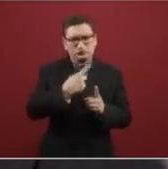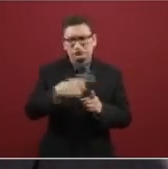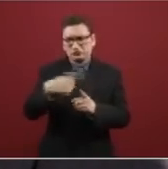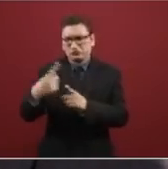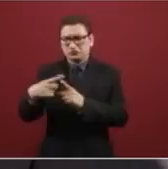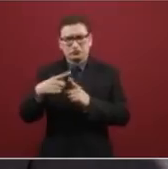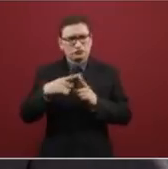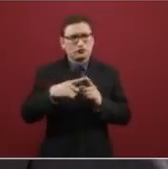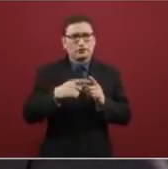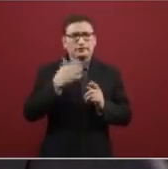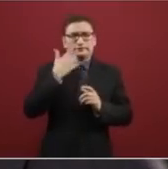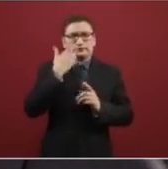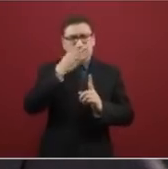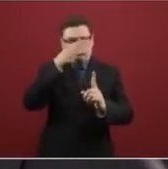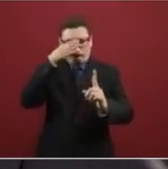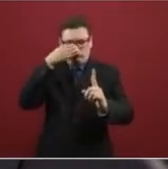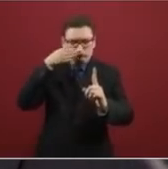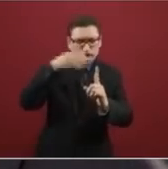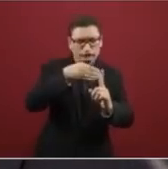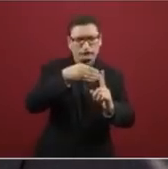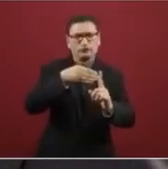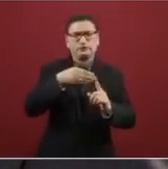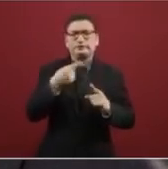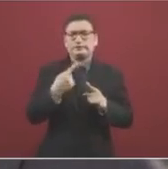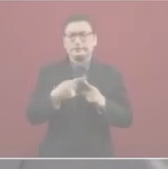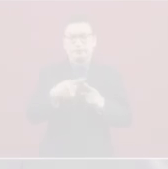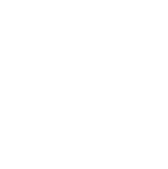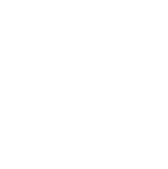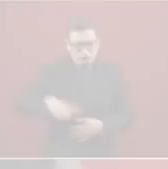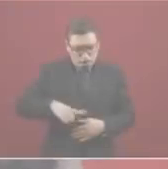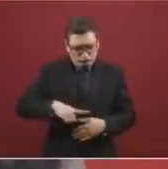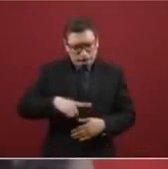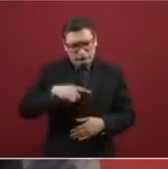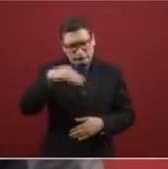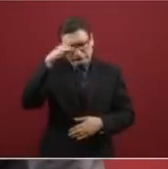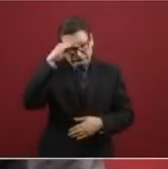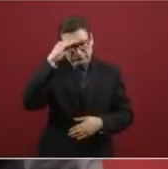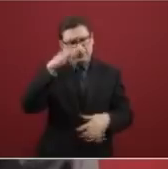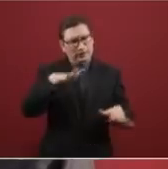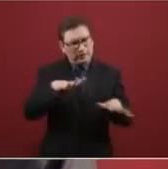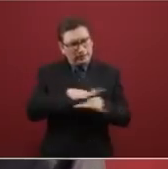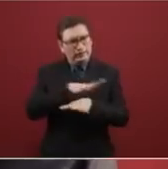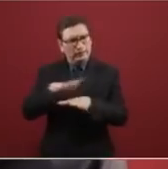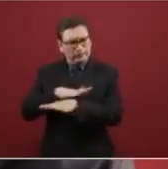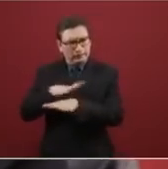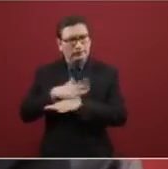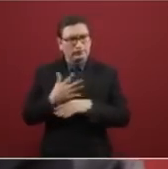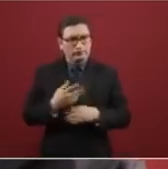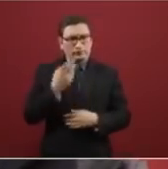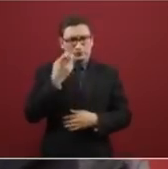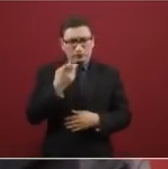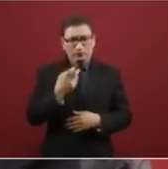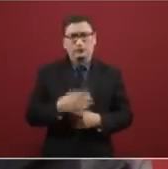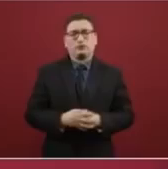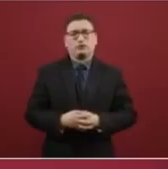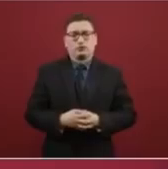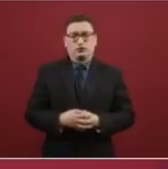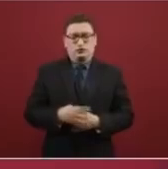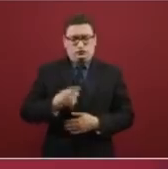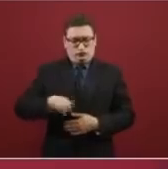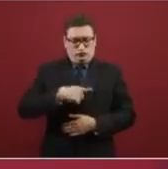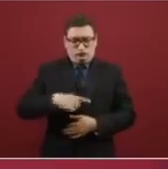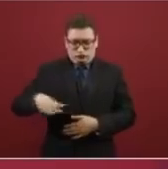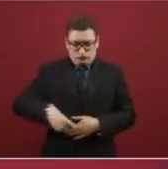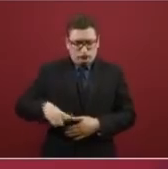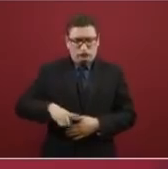manera directa a los beneficiarios. El gobierno no debe de